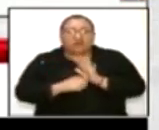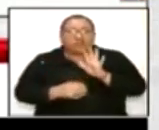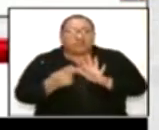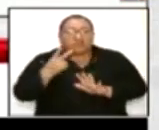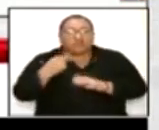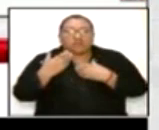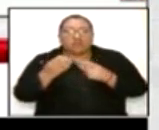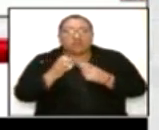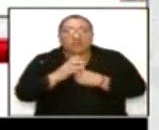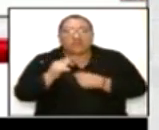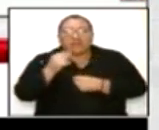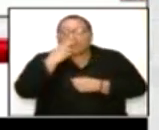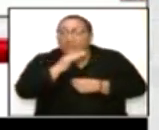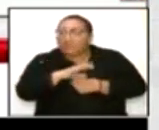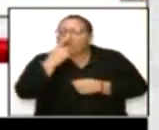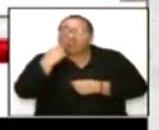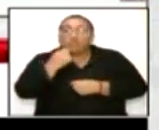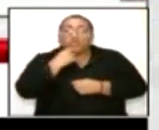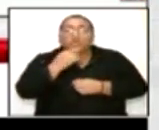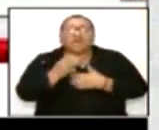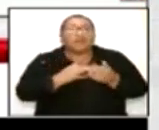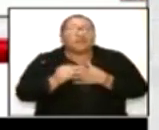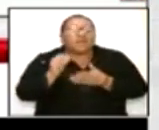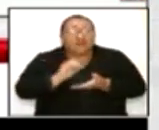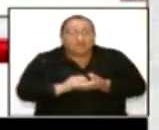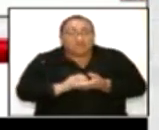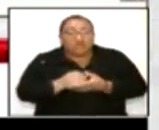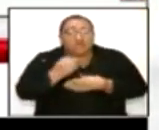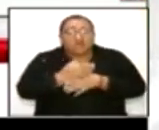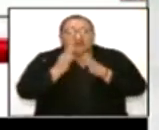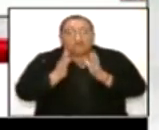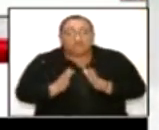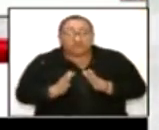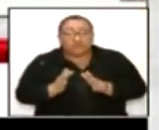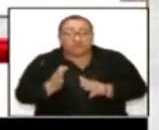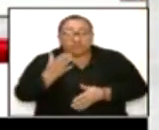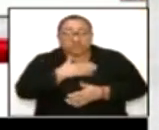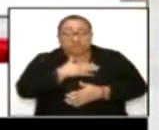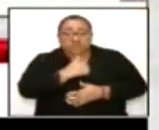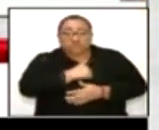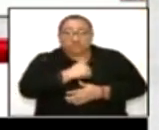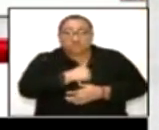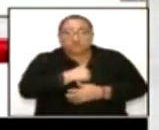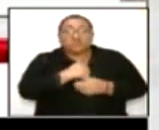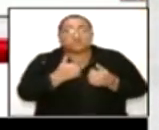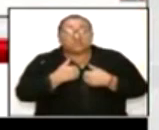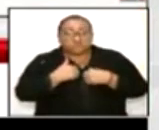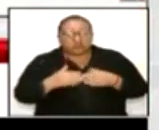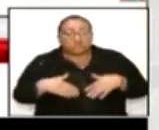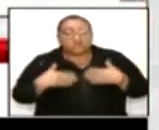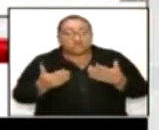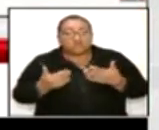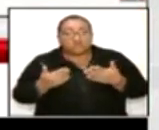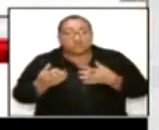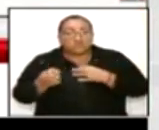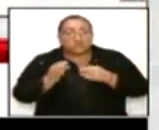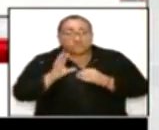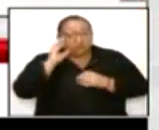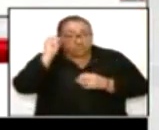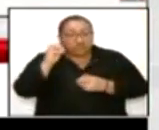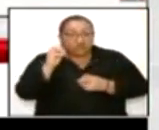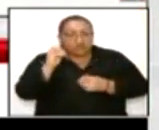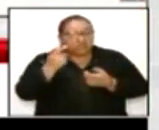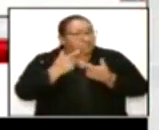12 garantiza que el niño o niña que esté en condiciones de formarse un juicio propio tenga la posibilidad de expresar su